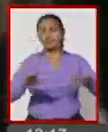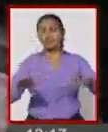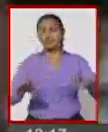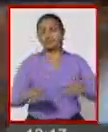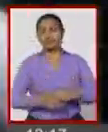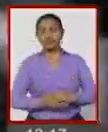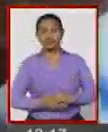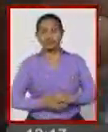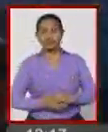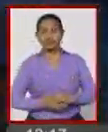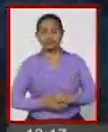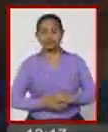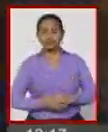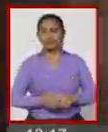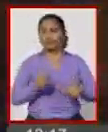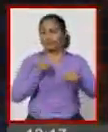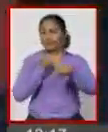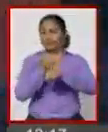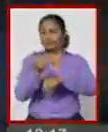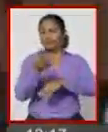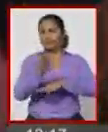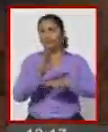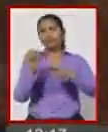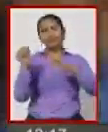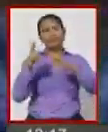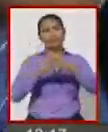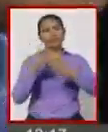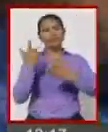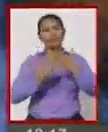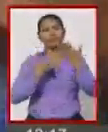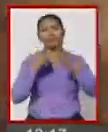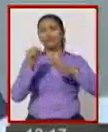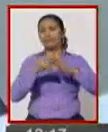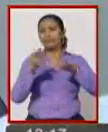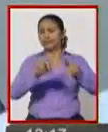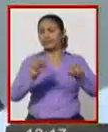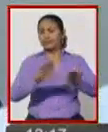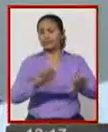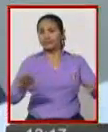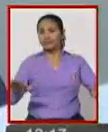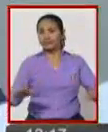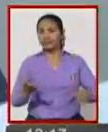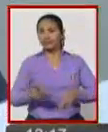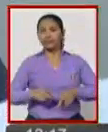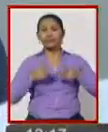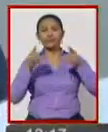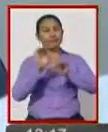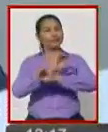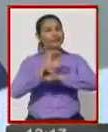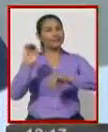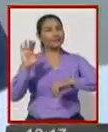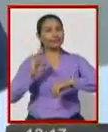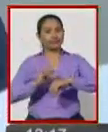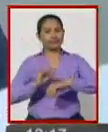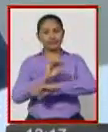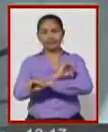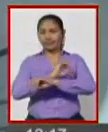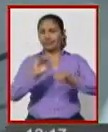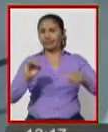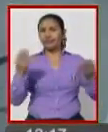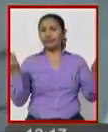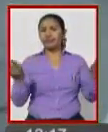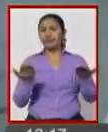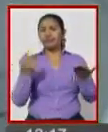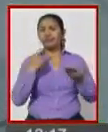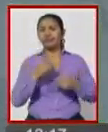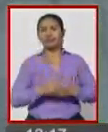No, es... ¿Acusan de haber abusado? No, ¿qué tiene que decir? ¿Usted ha violado a alguna de las niñas que lo denuncia? Nada, absolutamente. ¿Dónde